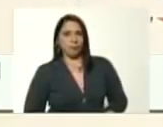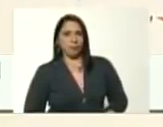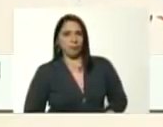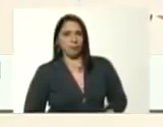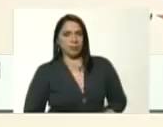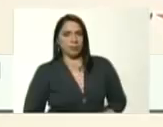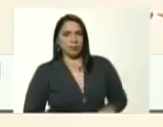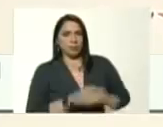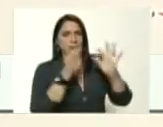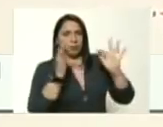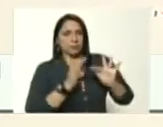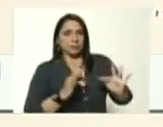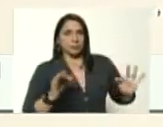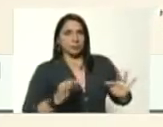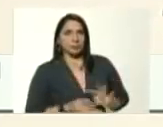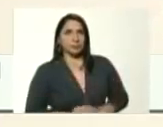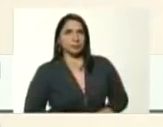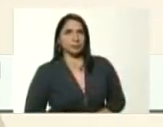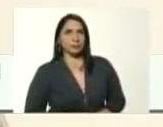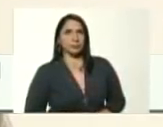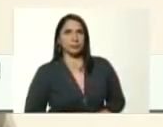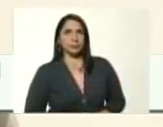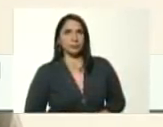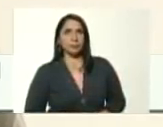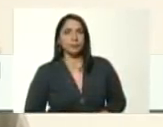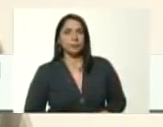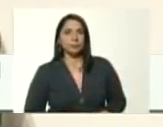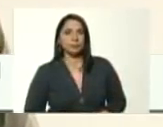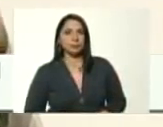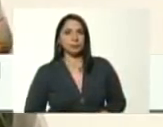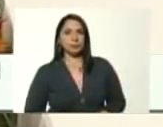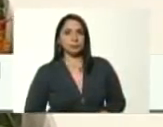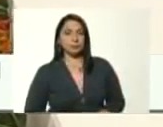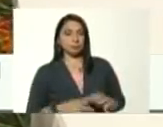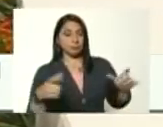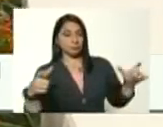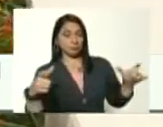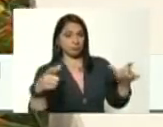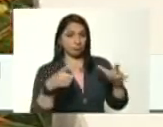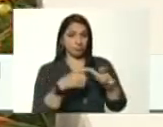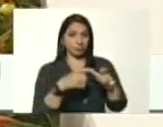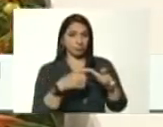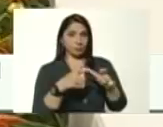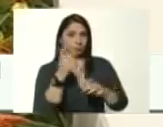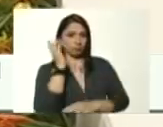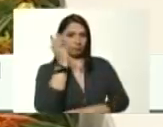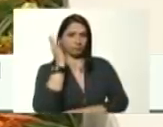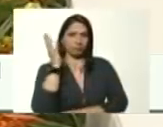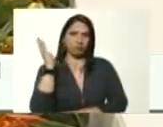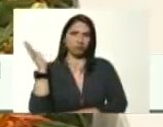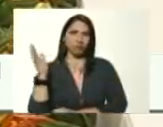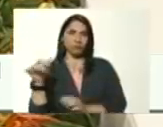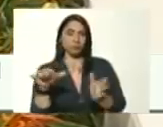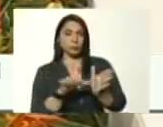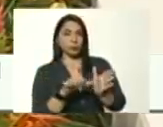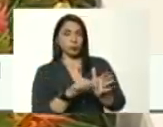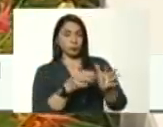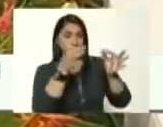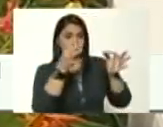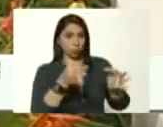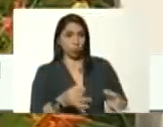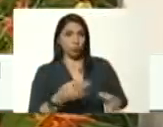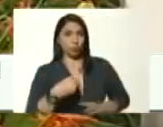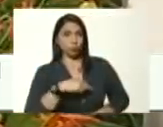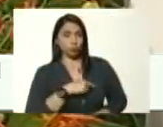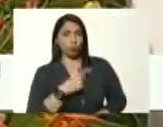de manera que nos sumamos que esta es una reunión plenaria donde seguramente nos diremos cosas